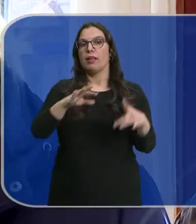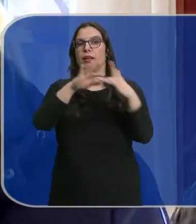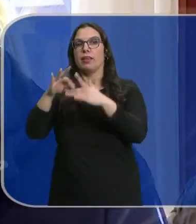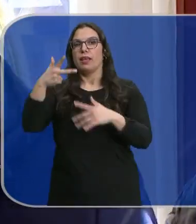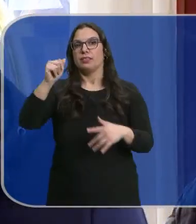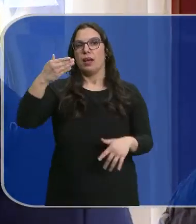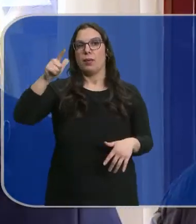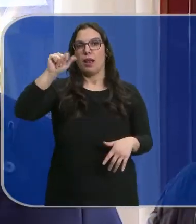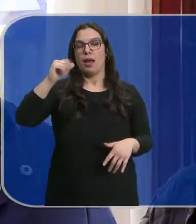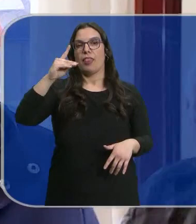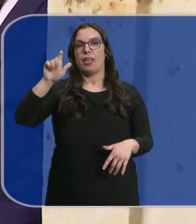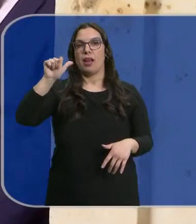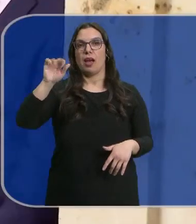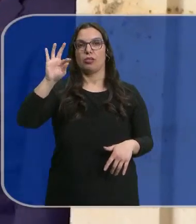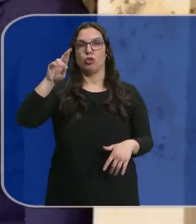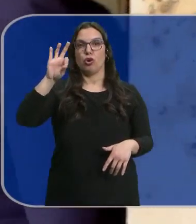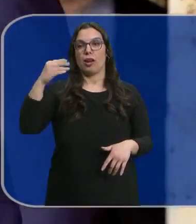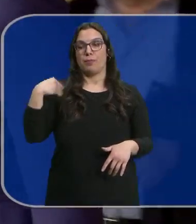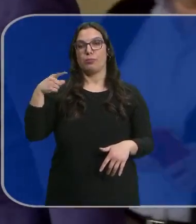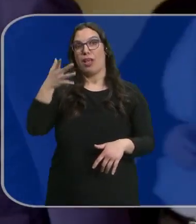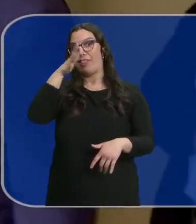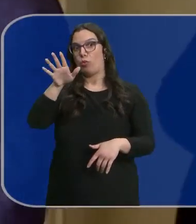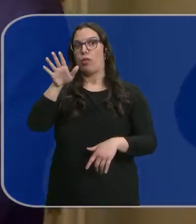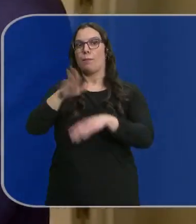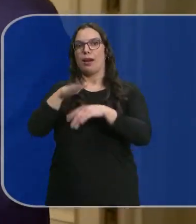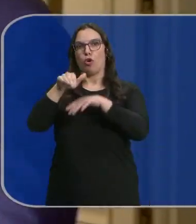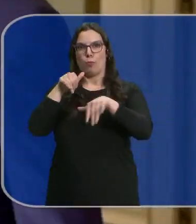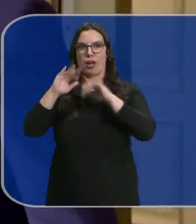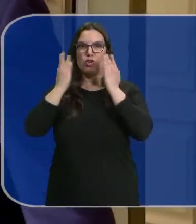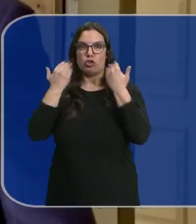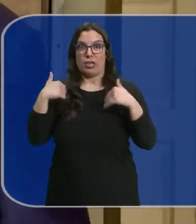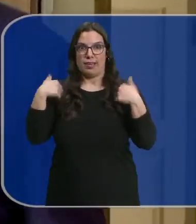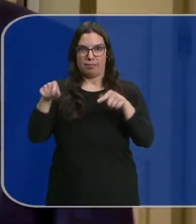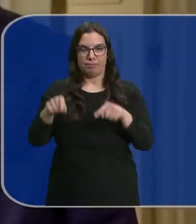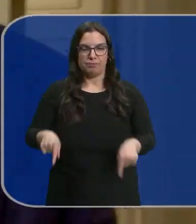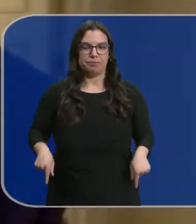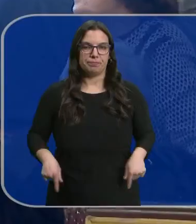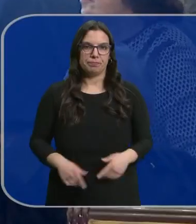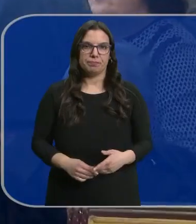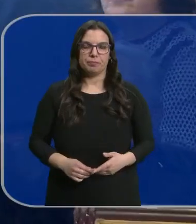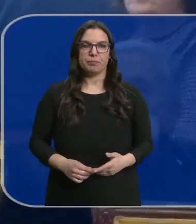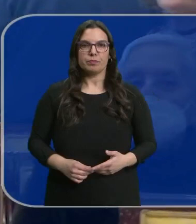por Chabela de la Torre, una de las demandantes ante la justicia para que se convocara este congreso.